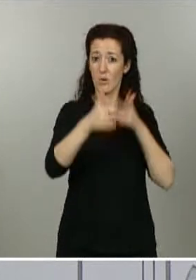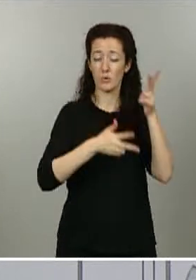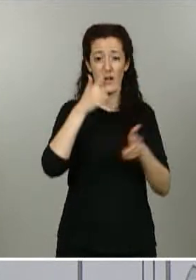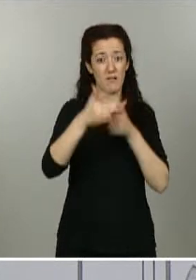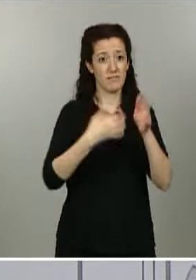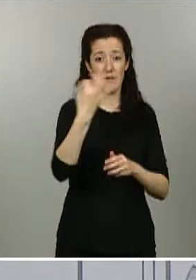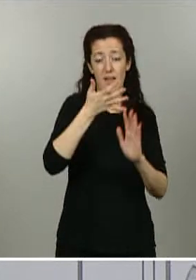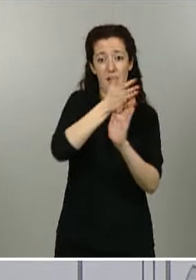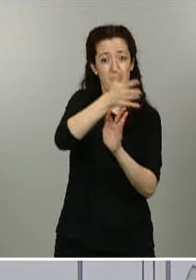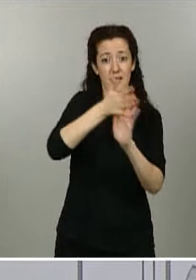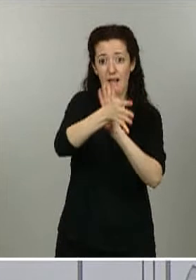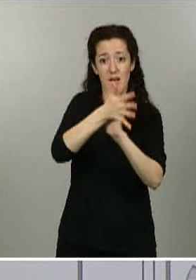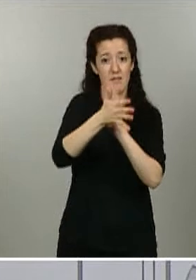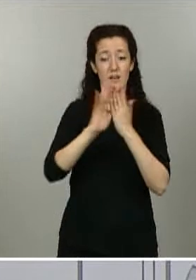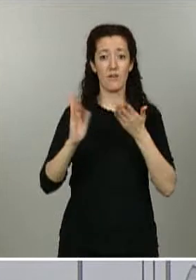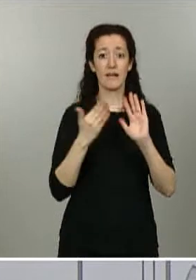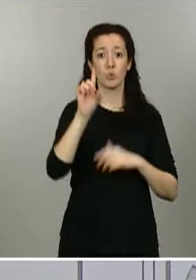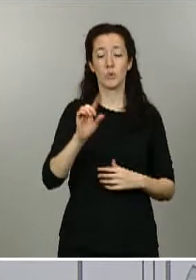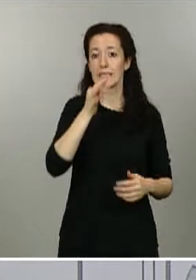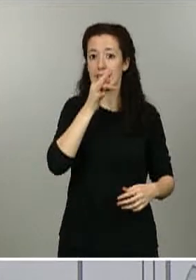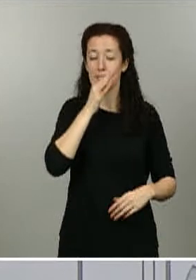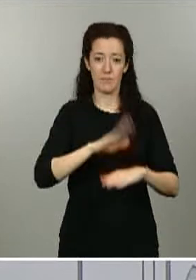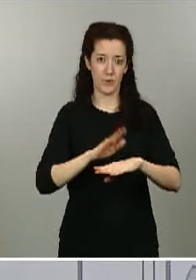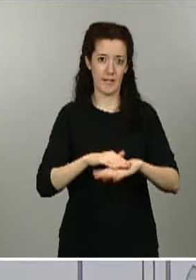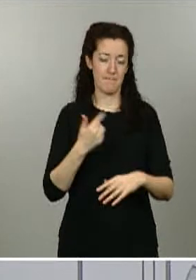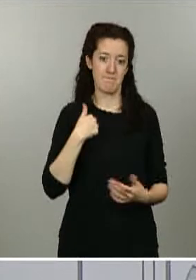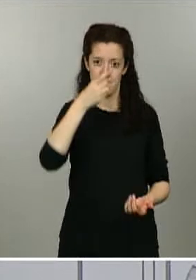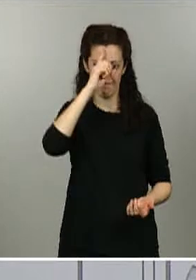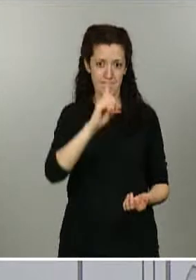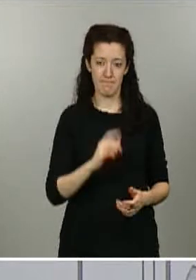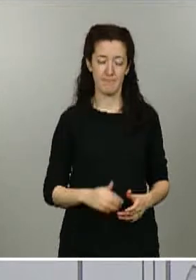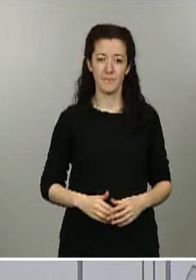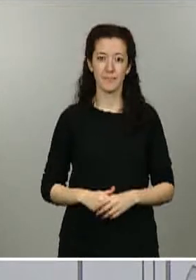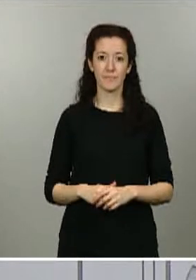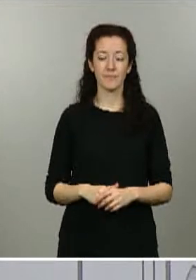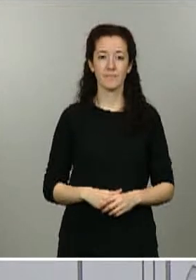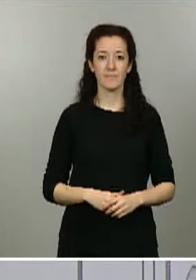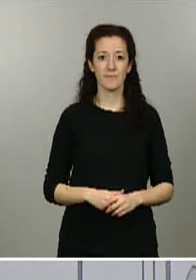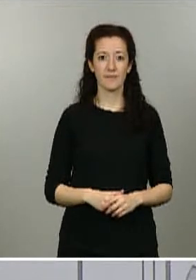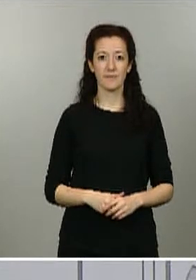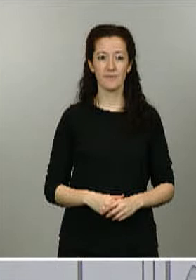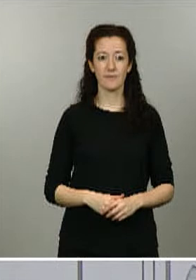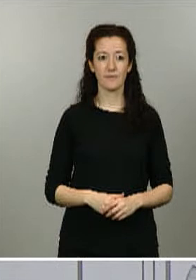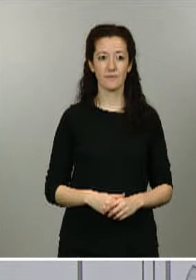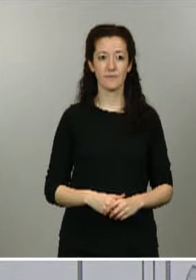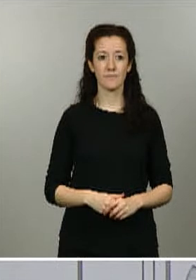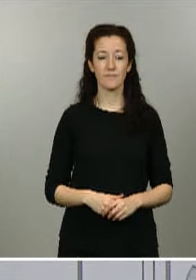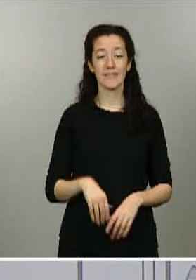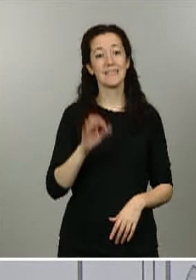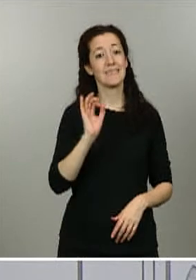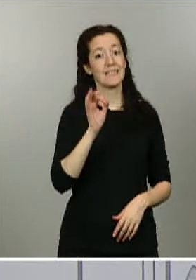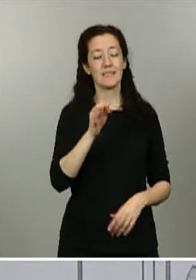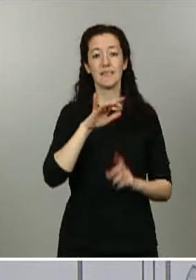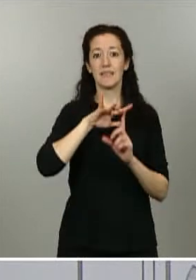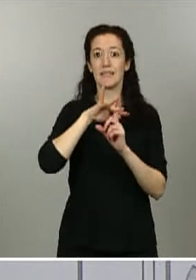Yo desde luego no las conozco actualmente. Sí que es verdad que, como les digo, tiene una situación un poco variable entre las